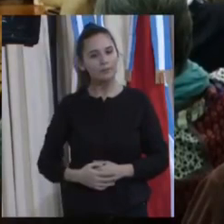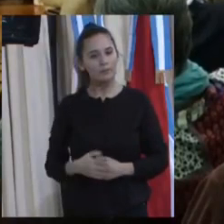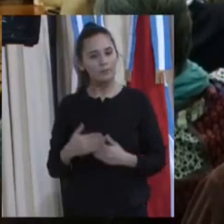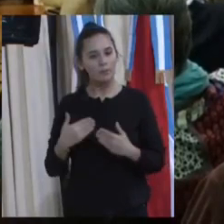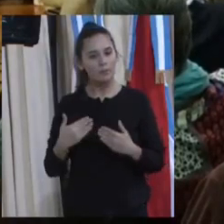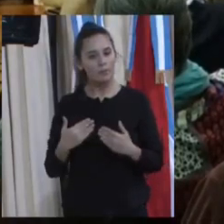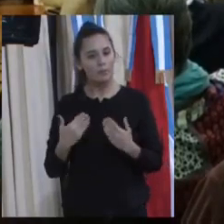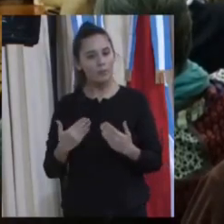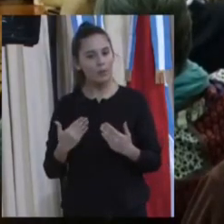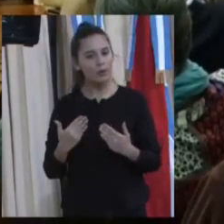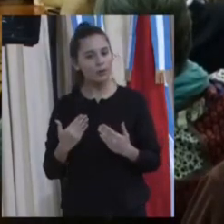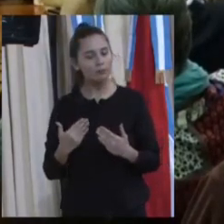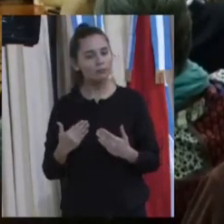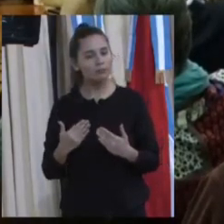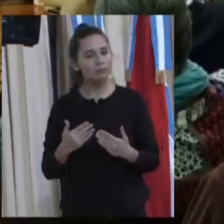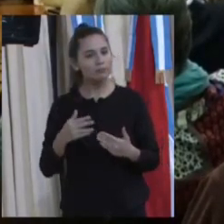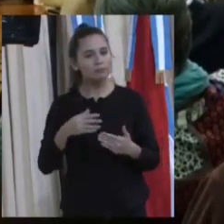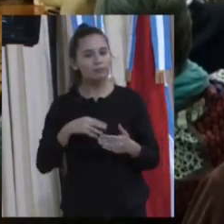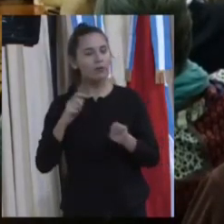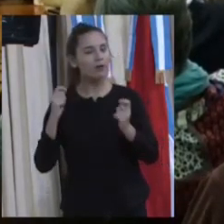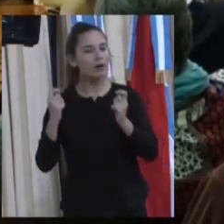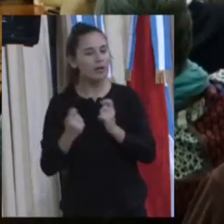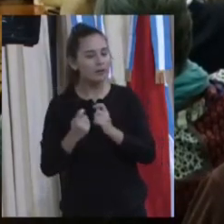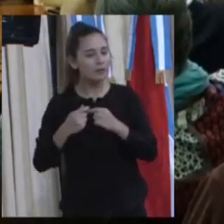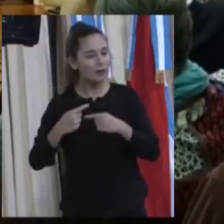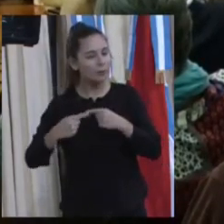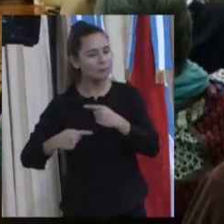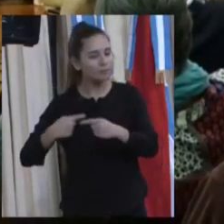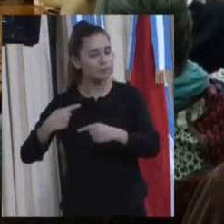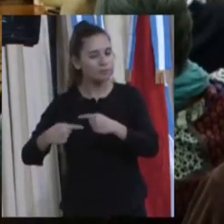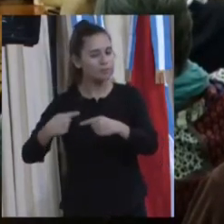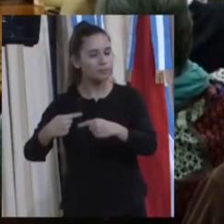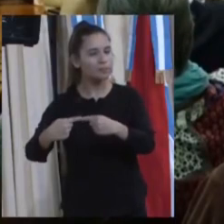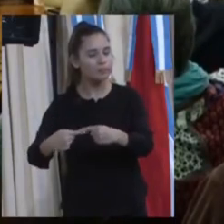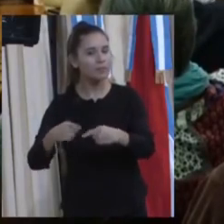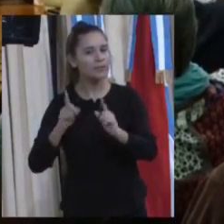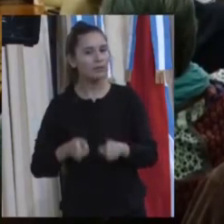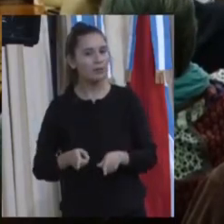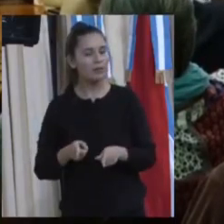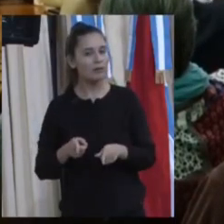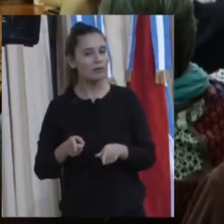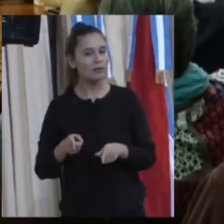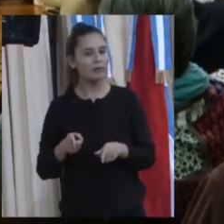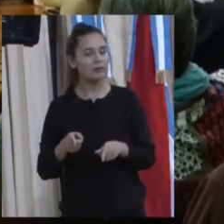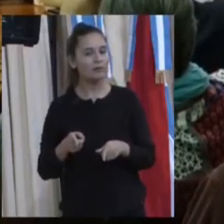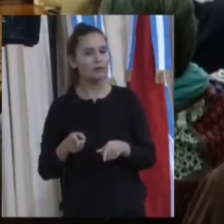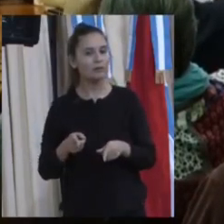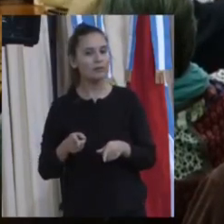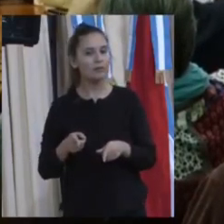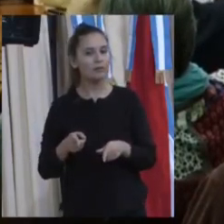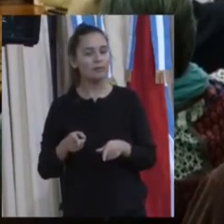la reforma y va a encontrar, digamos, hilos de continuidad. Y también lo vamos a encontrar en las